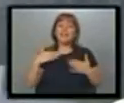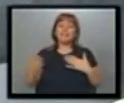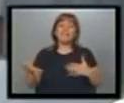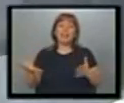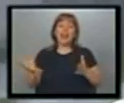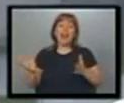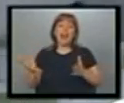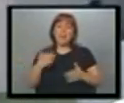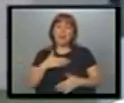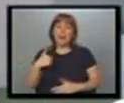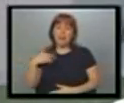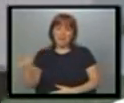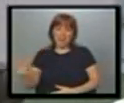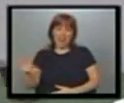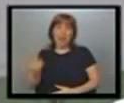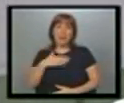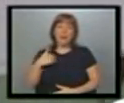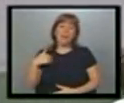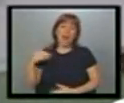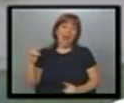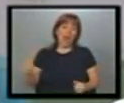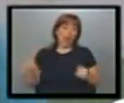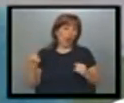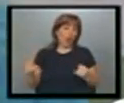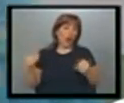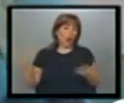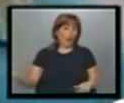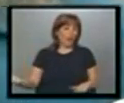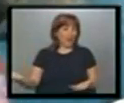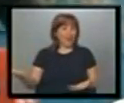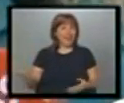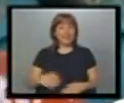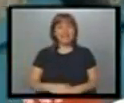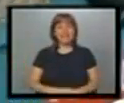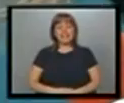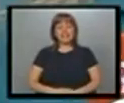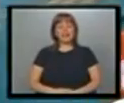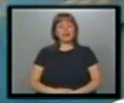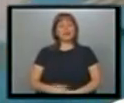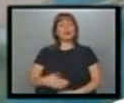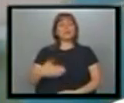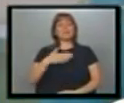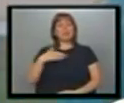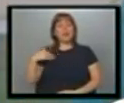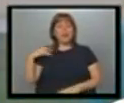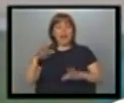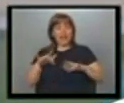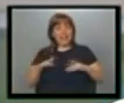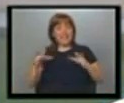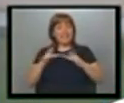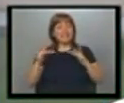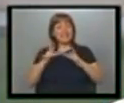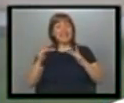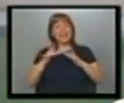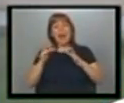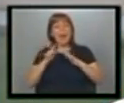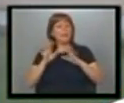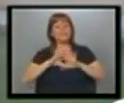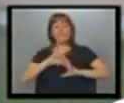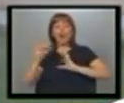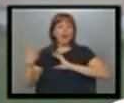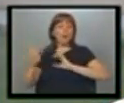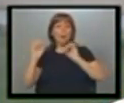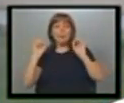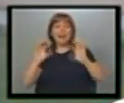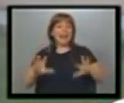Paula, que a través de redes sociales ella decía: un milagro en las manos de mis hijas, pero también ese milagro lo puso